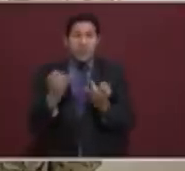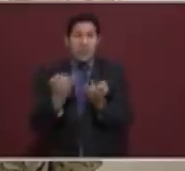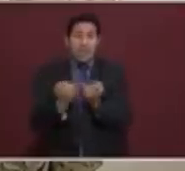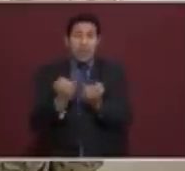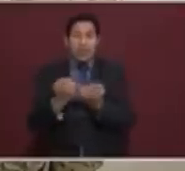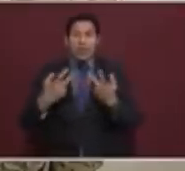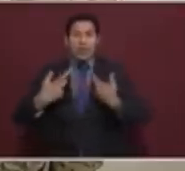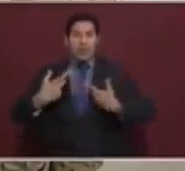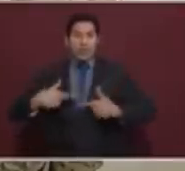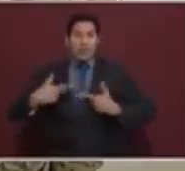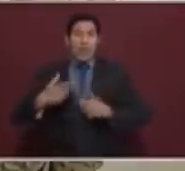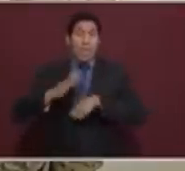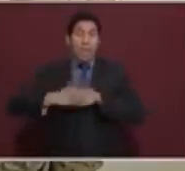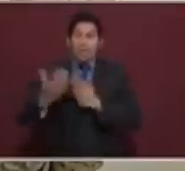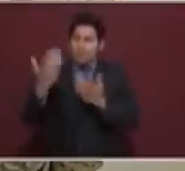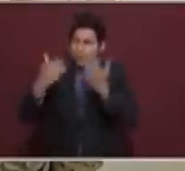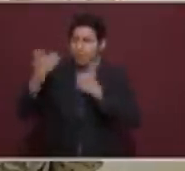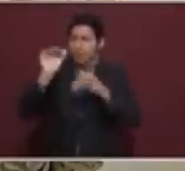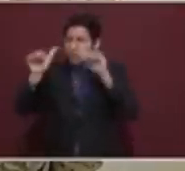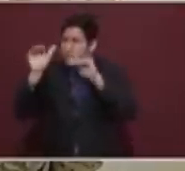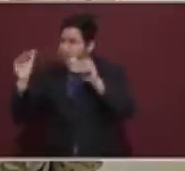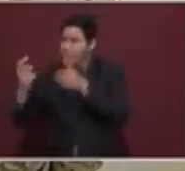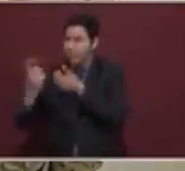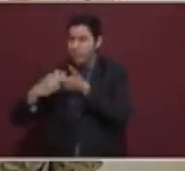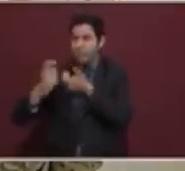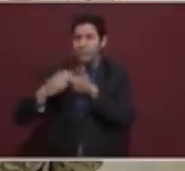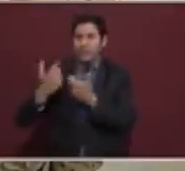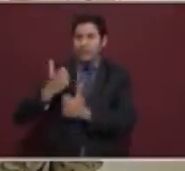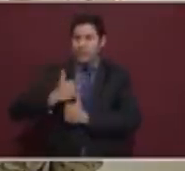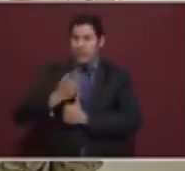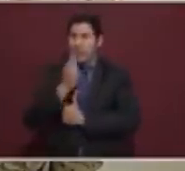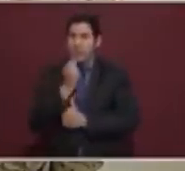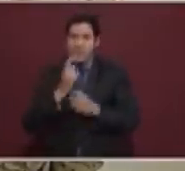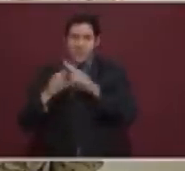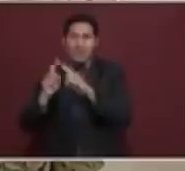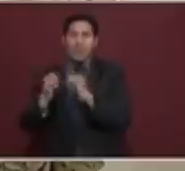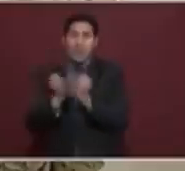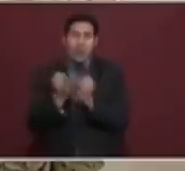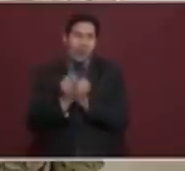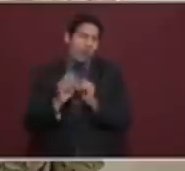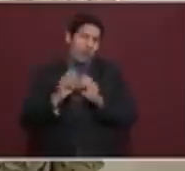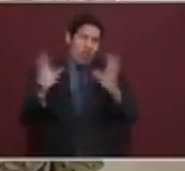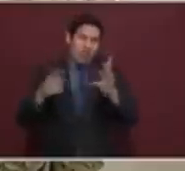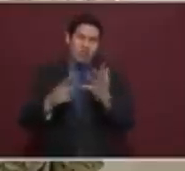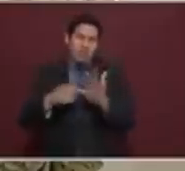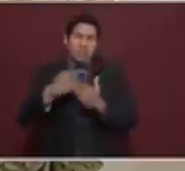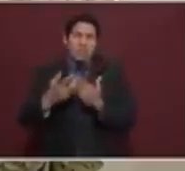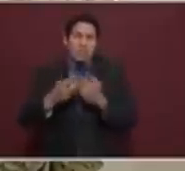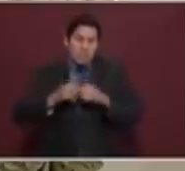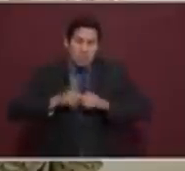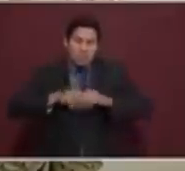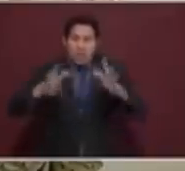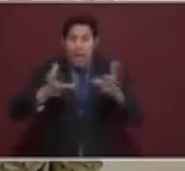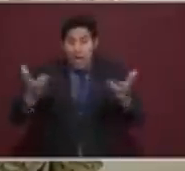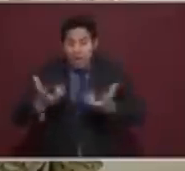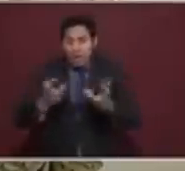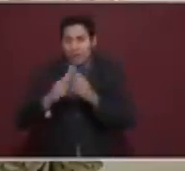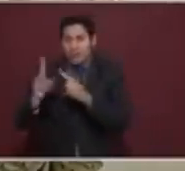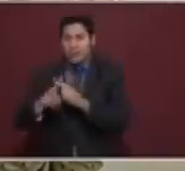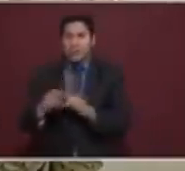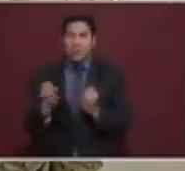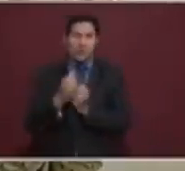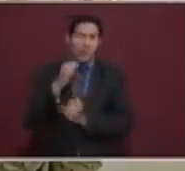estrategia para el despliegue operativo en lo legislativo ayer se